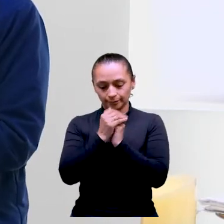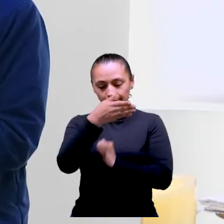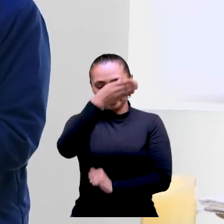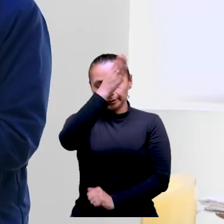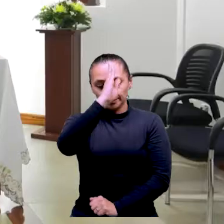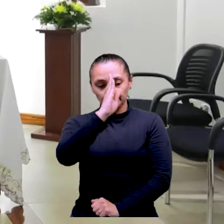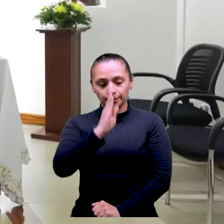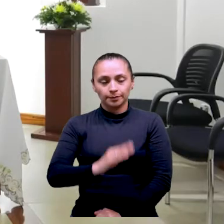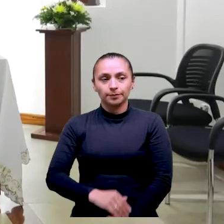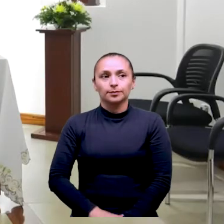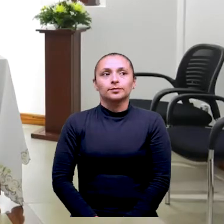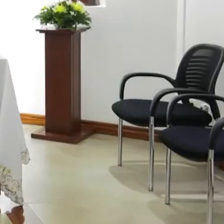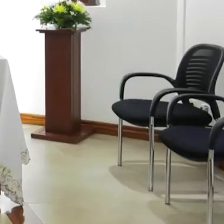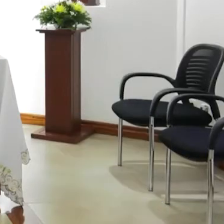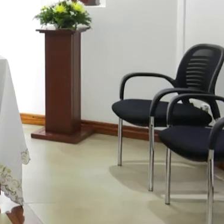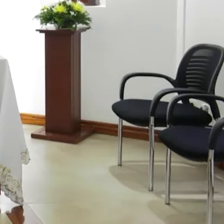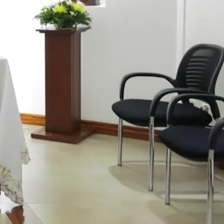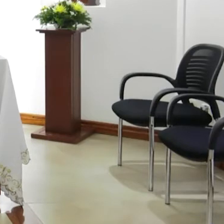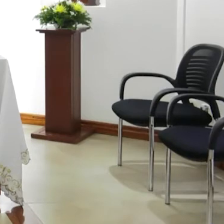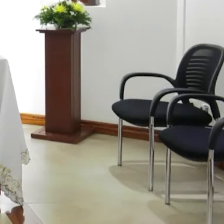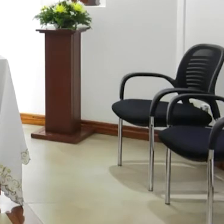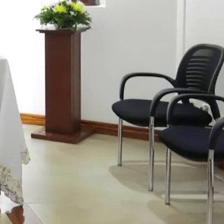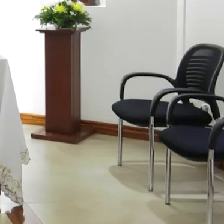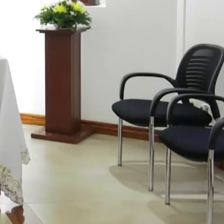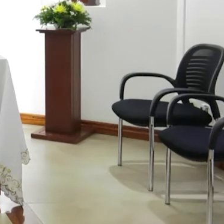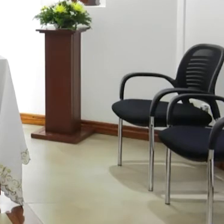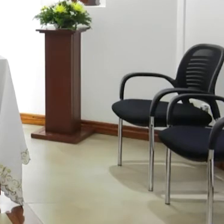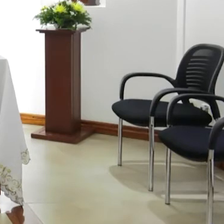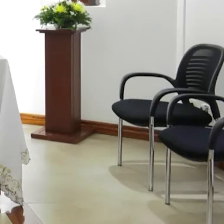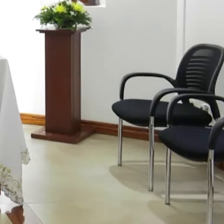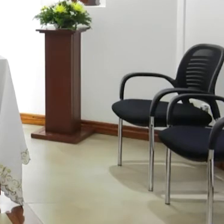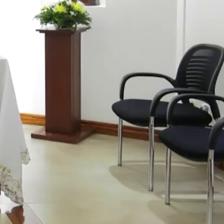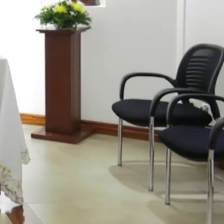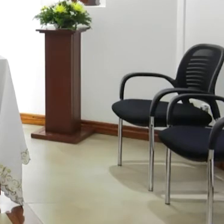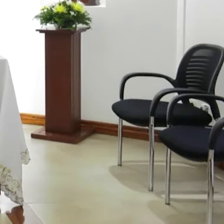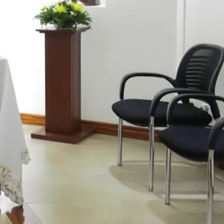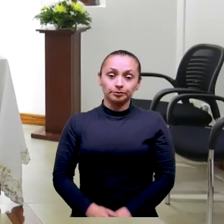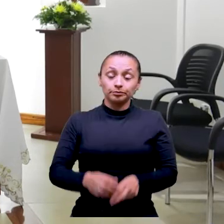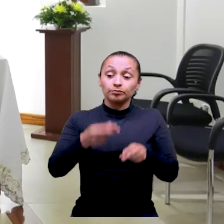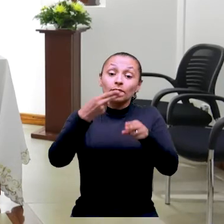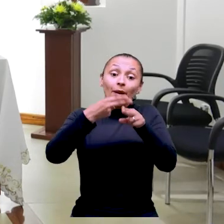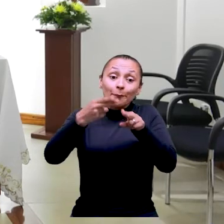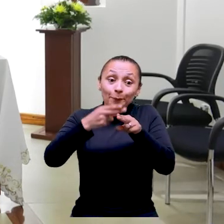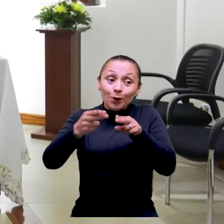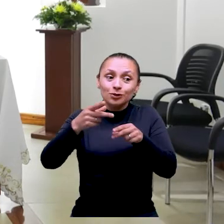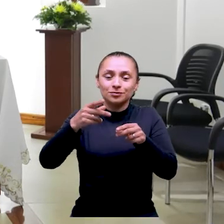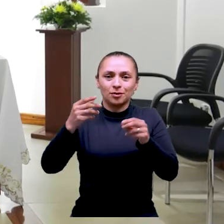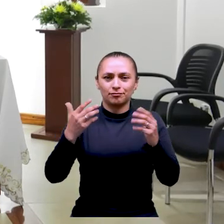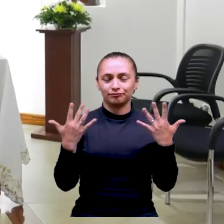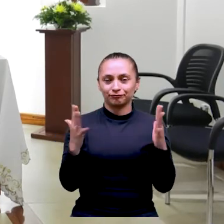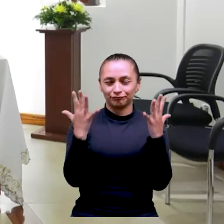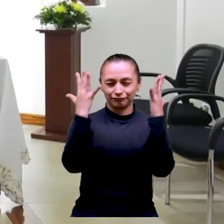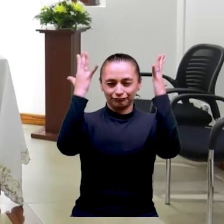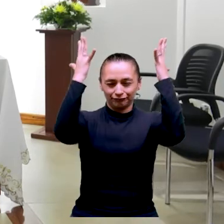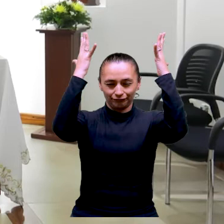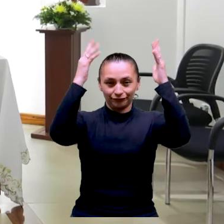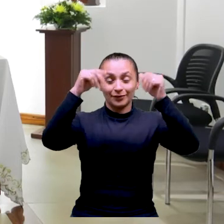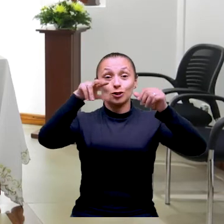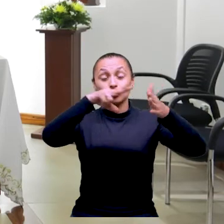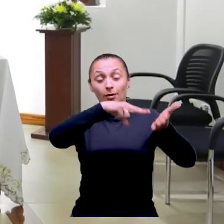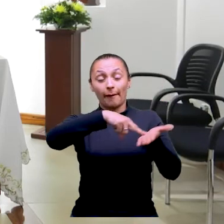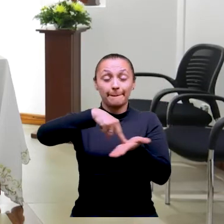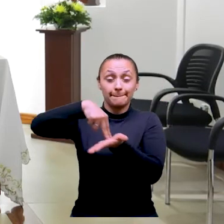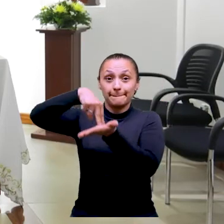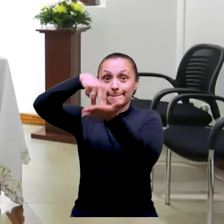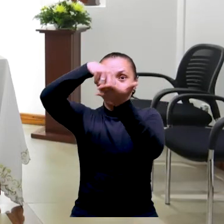señor corazón para que la próxima fiesta de la ascensión afirme en